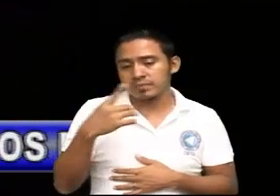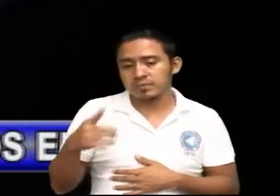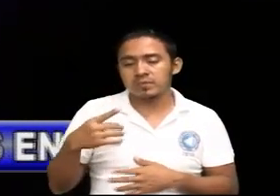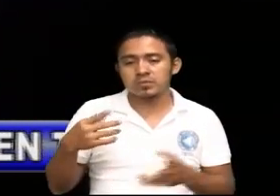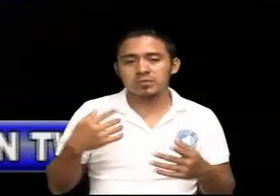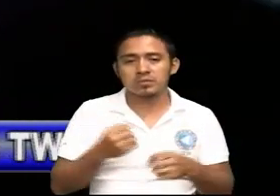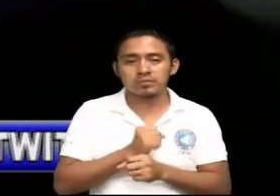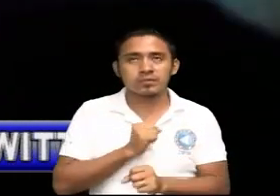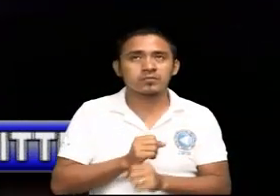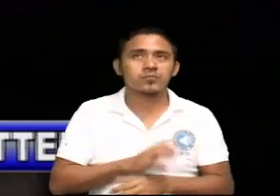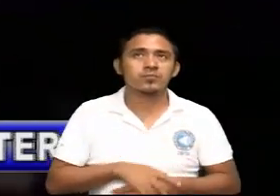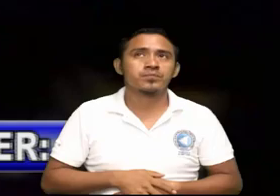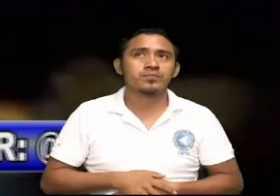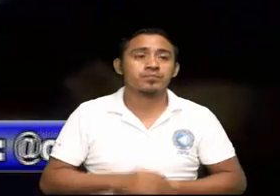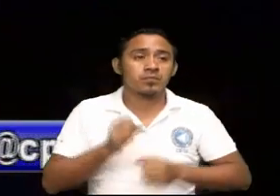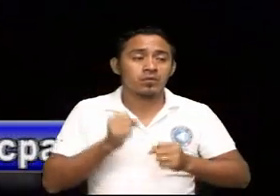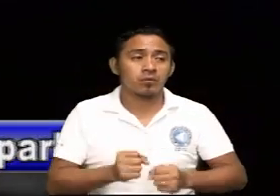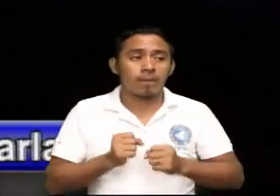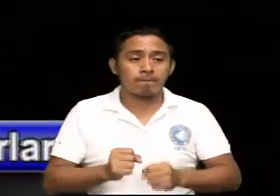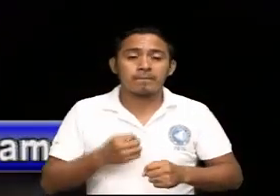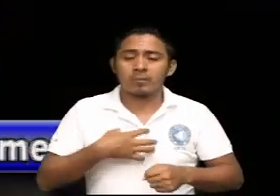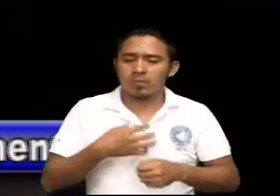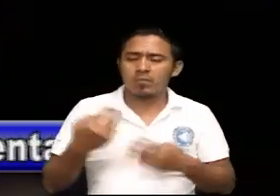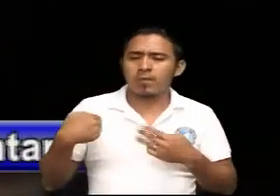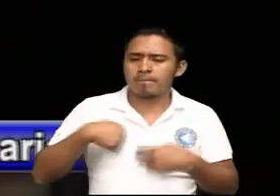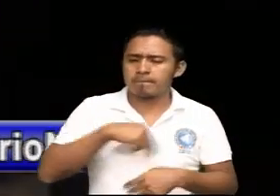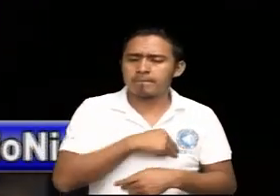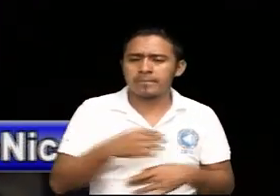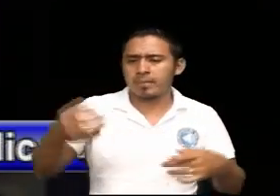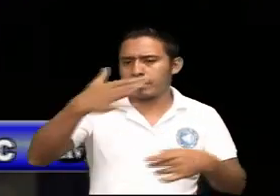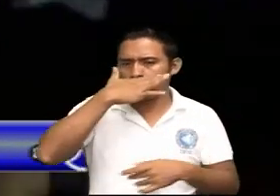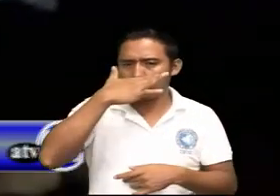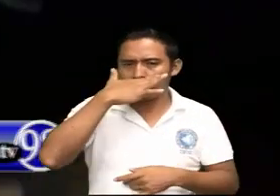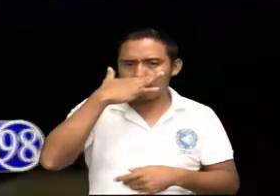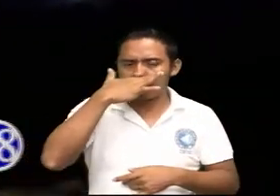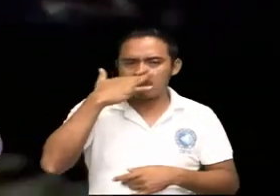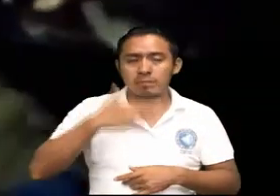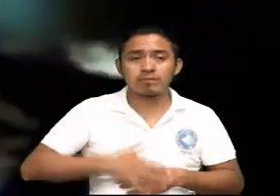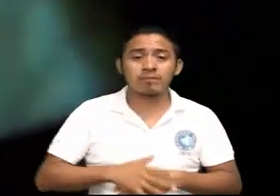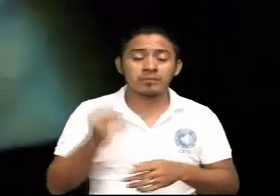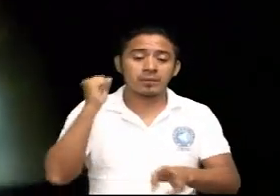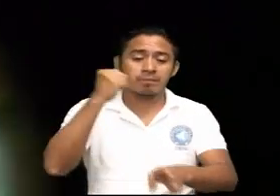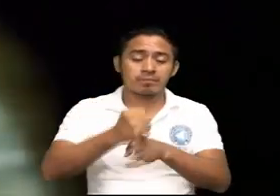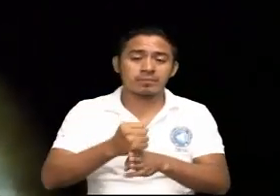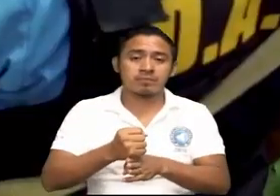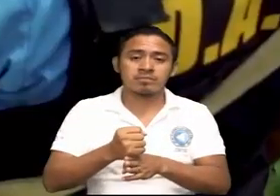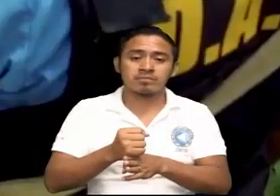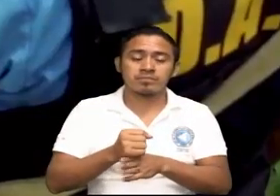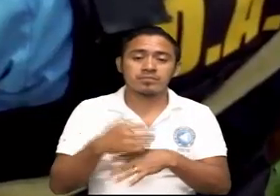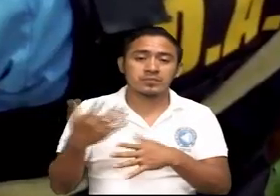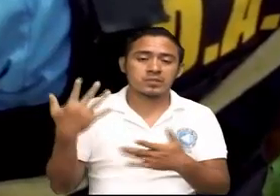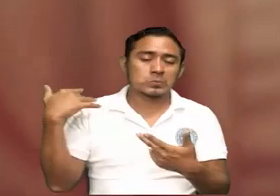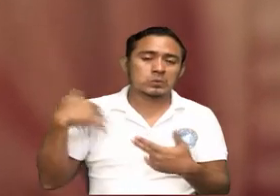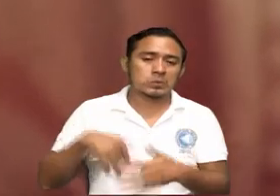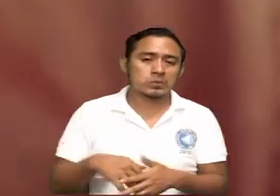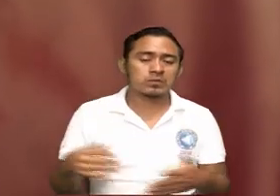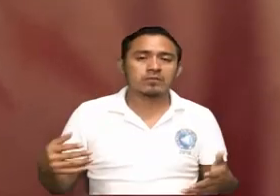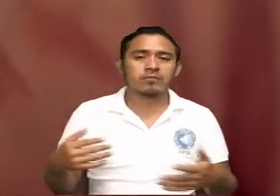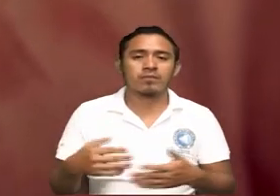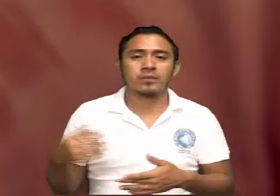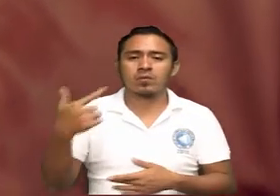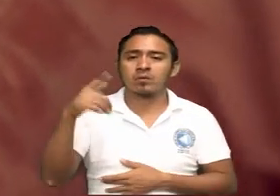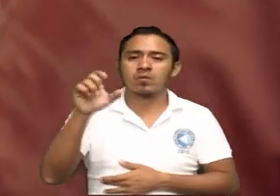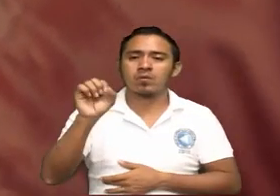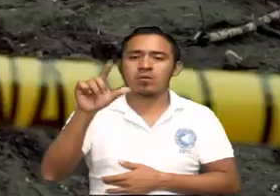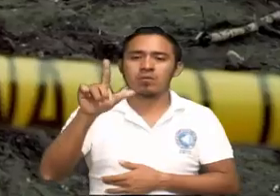El compañero Bismar Martínez, ferviente militante del amor y de la causa sandinista, fue asesinado, víctima del terrorismo golpista